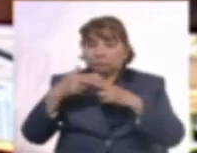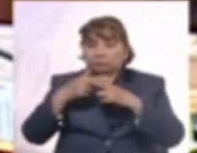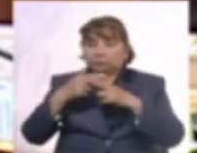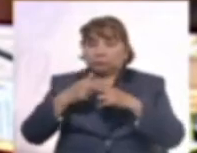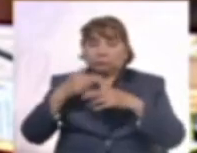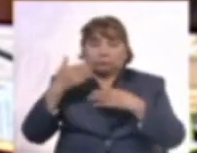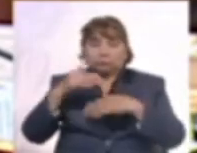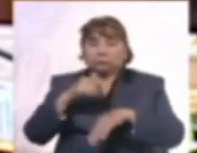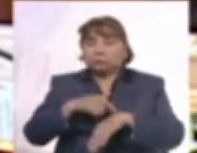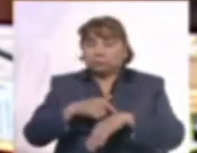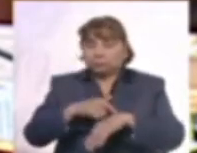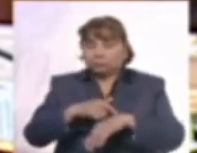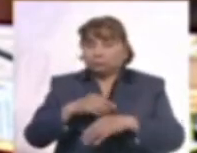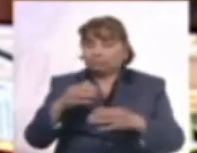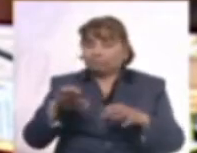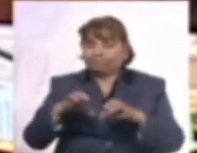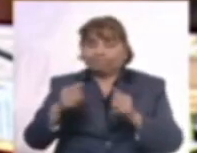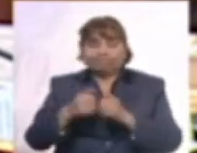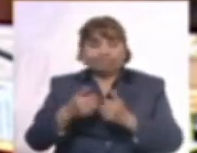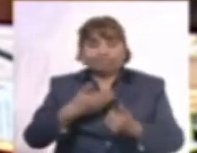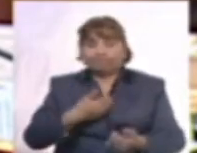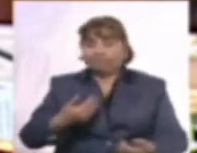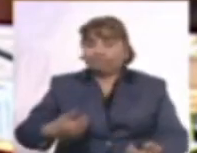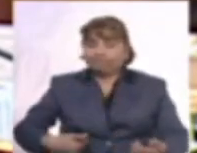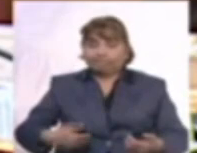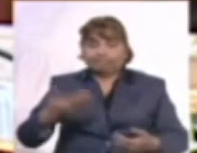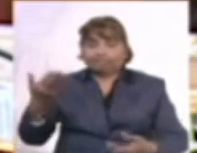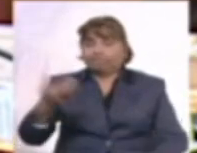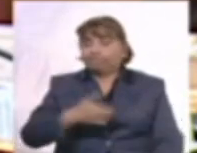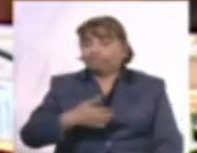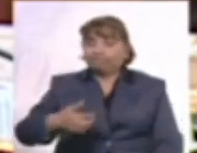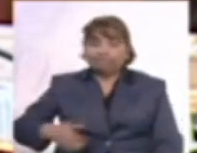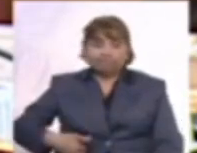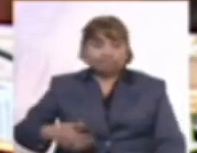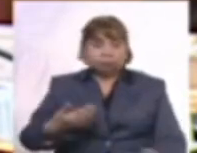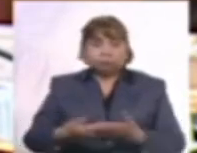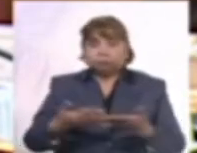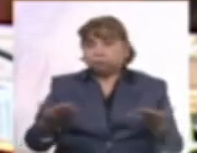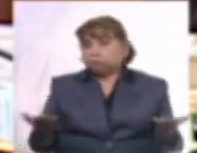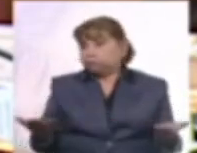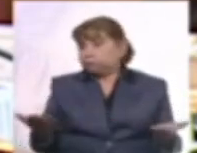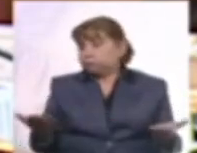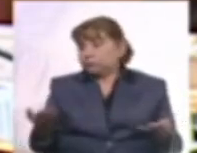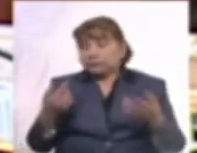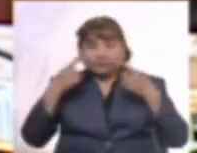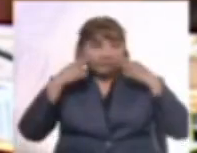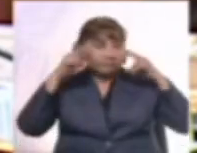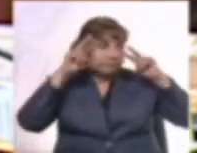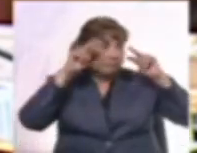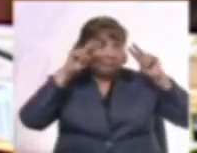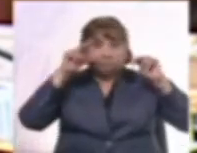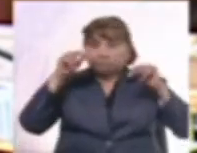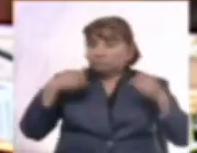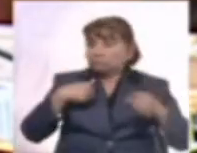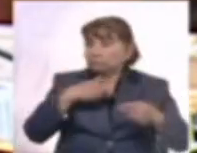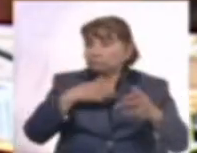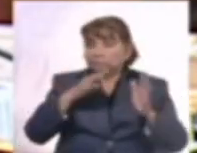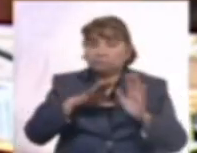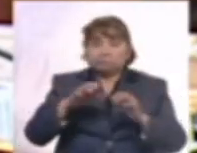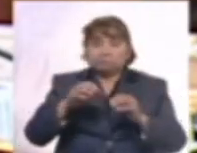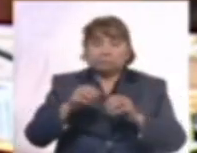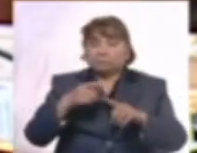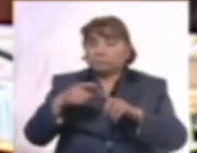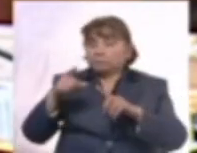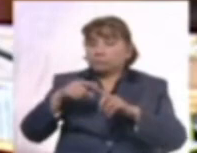tiempo que estuvimos a cargo del gobierno, señor presidente, distraído nuestra atención en tareas